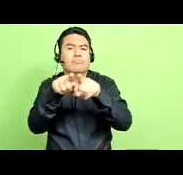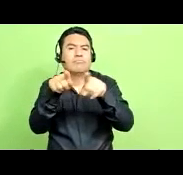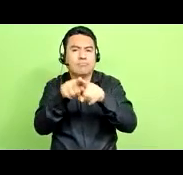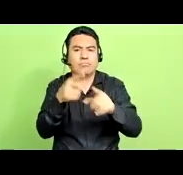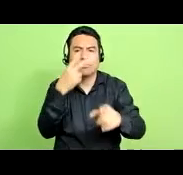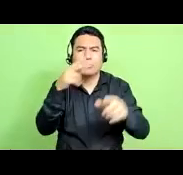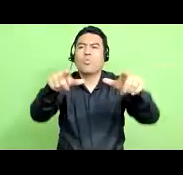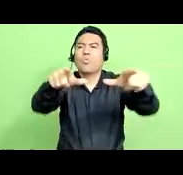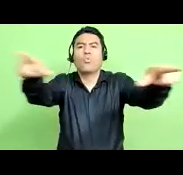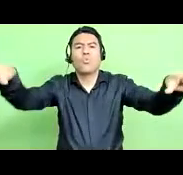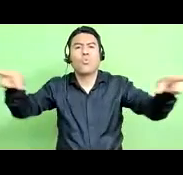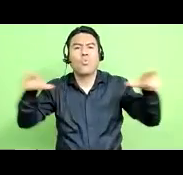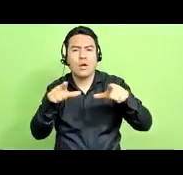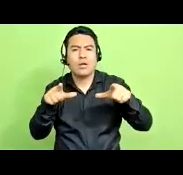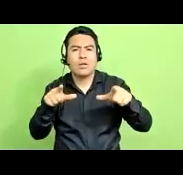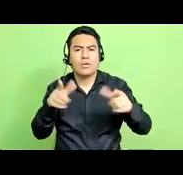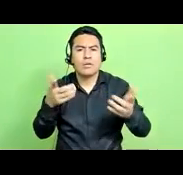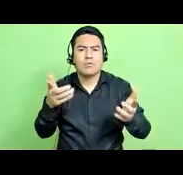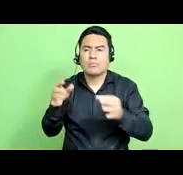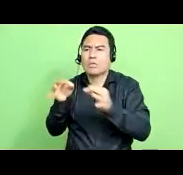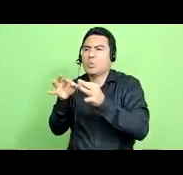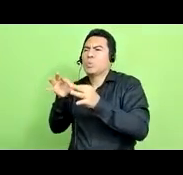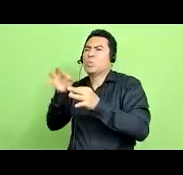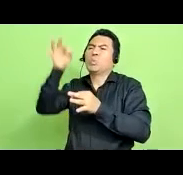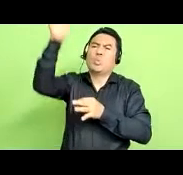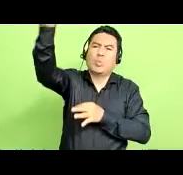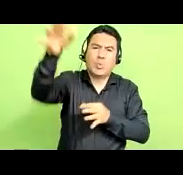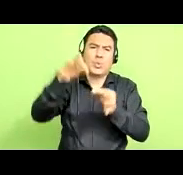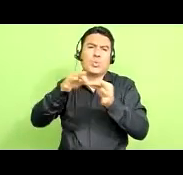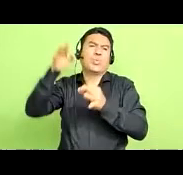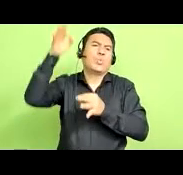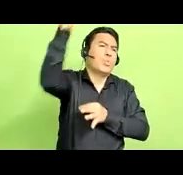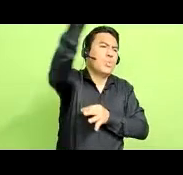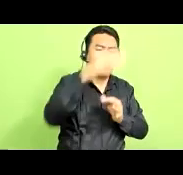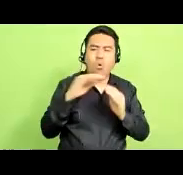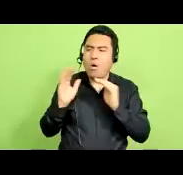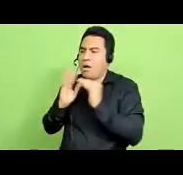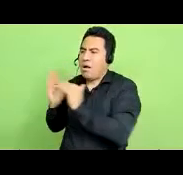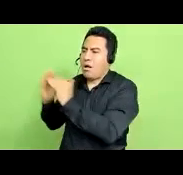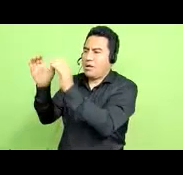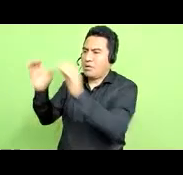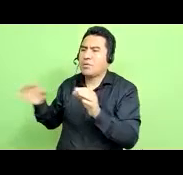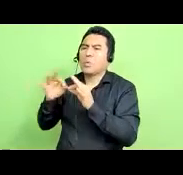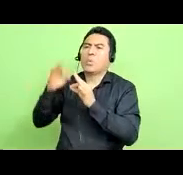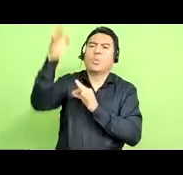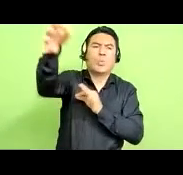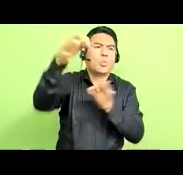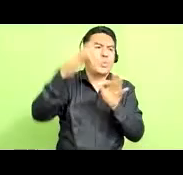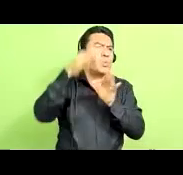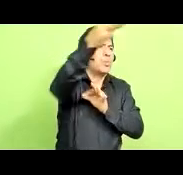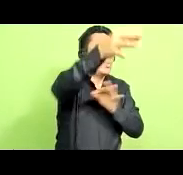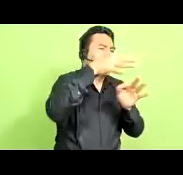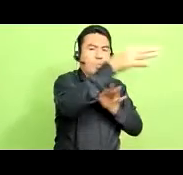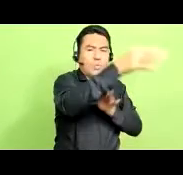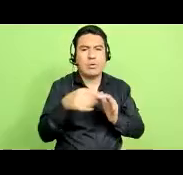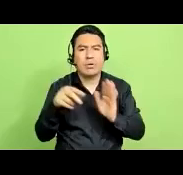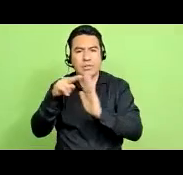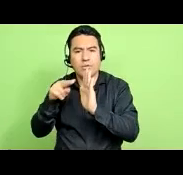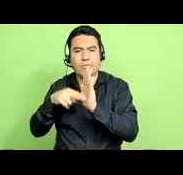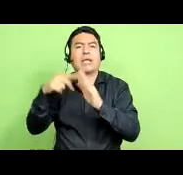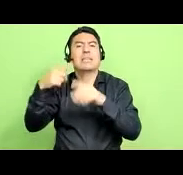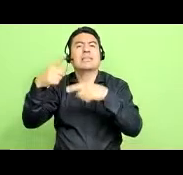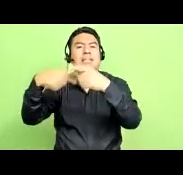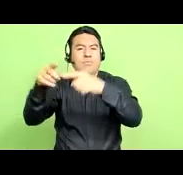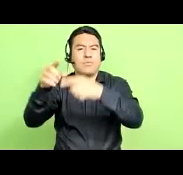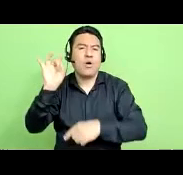áreas rurales las áreas terrestres es netamente alentó a ocupantes muchas